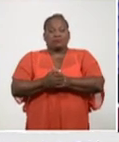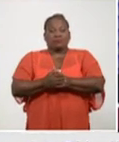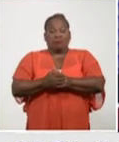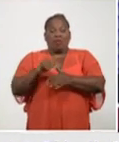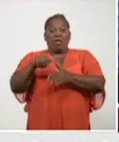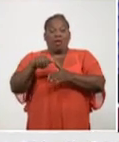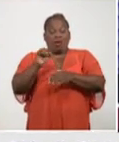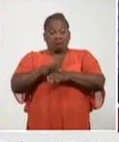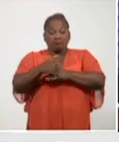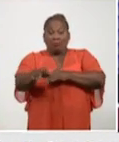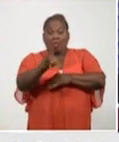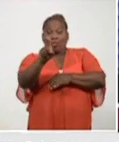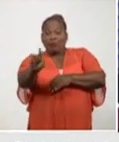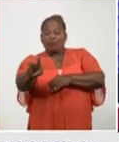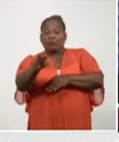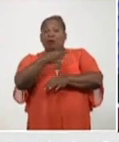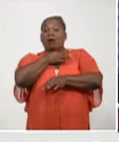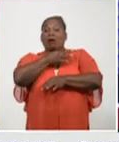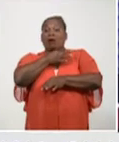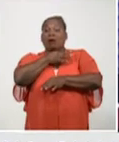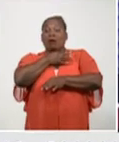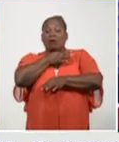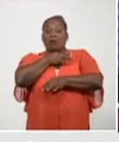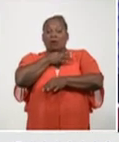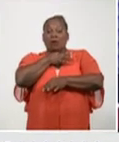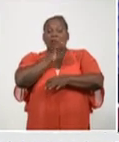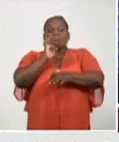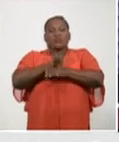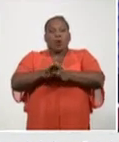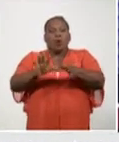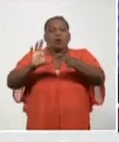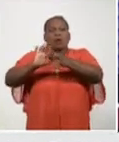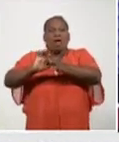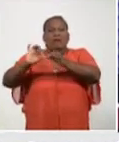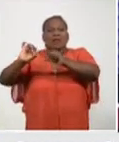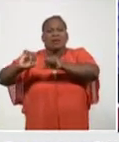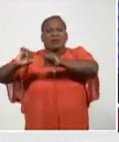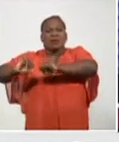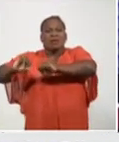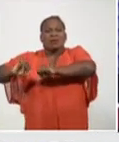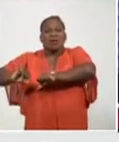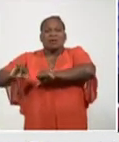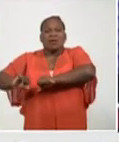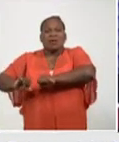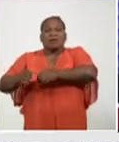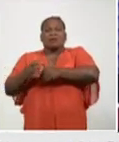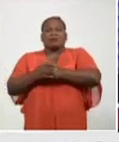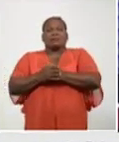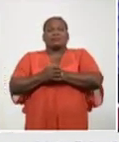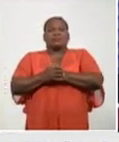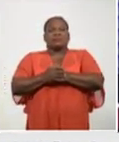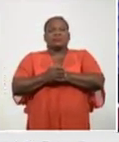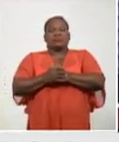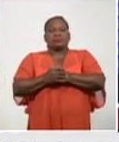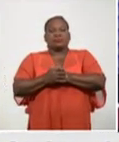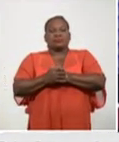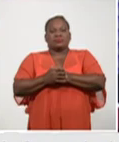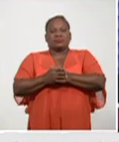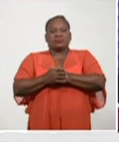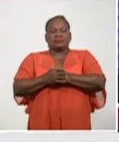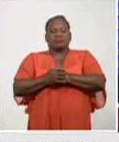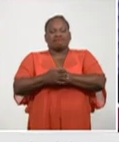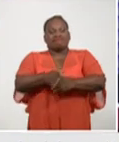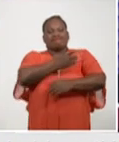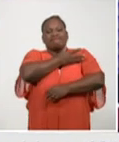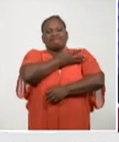enero comenzó con un empeoramiento clínico, radiológico y gasométrico, y